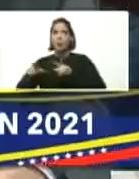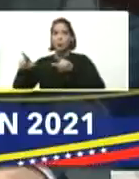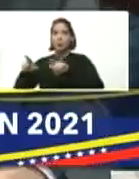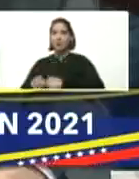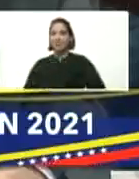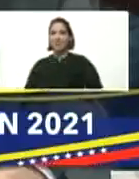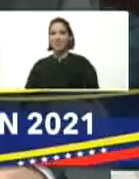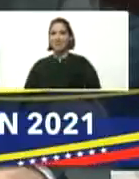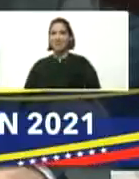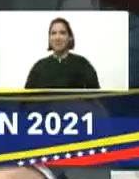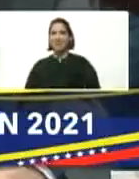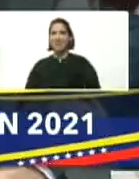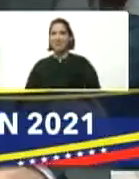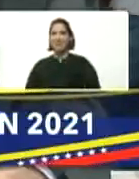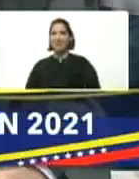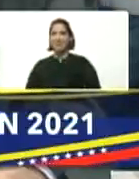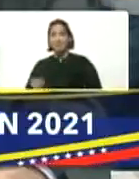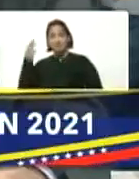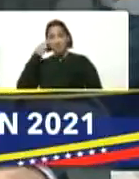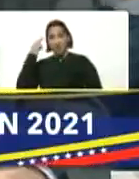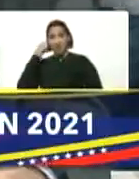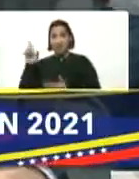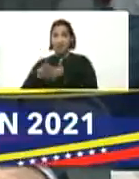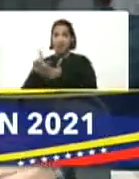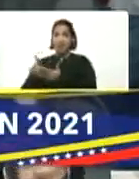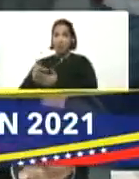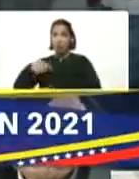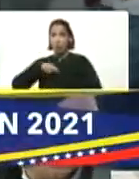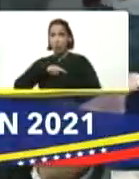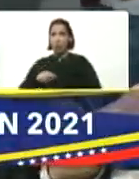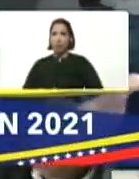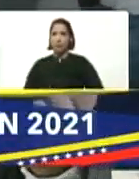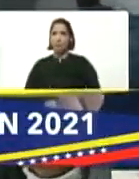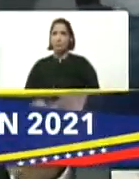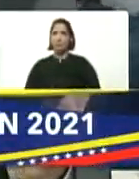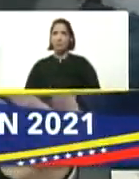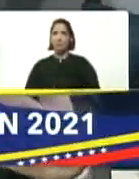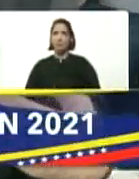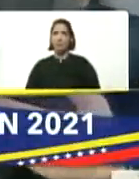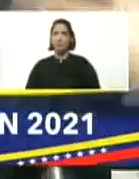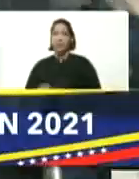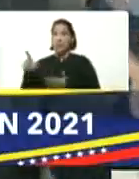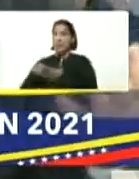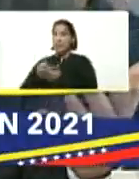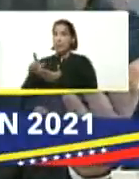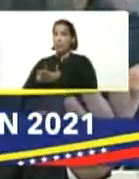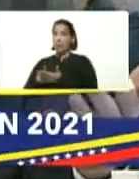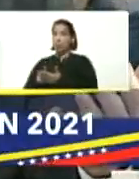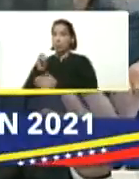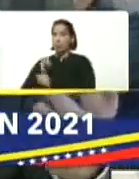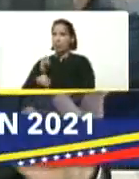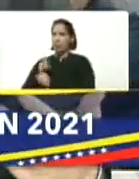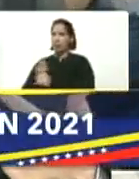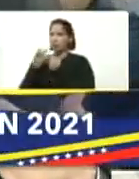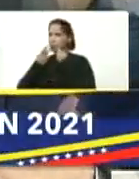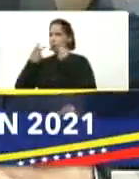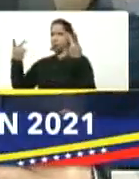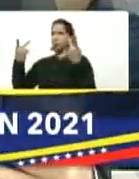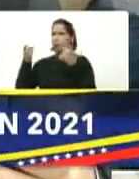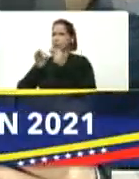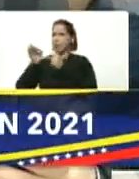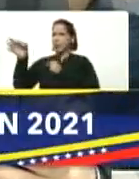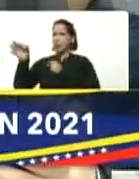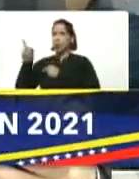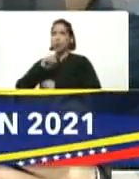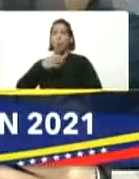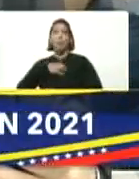esas mentes, con esa literatura que es la literatura nuestra. Entonces, el libro digital llega mucho más lejos. Lo que yo